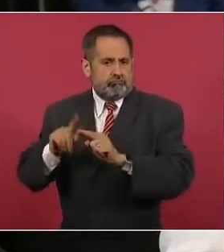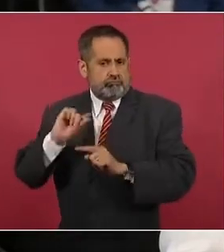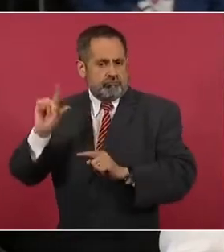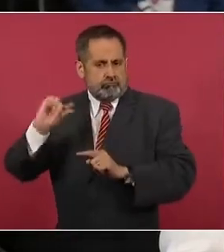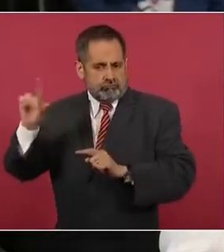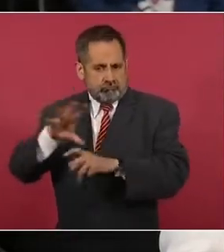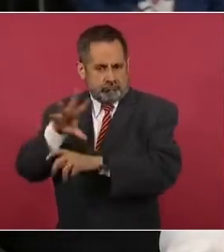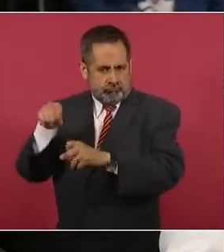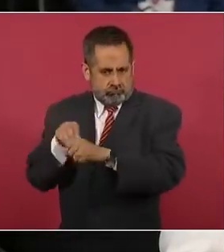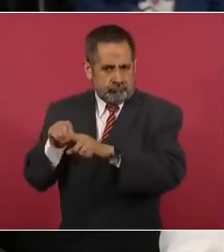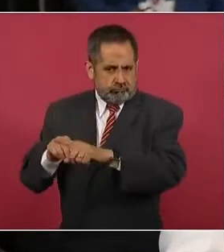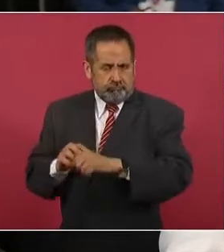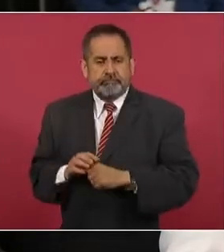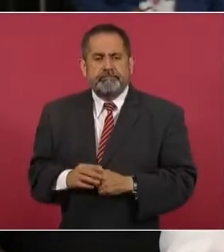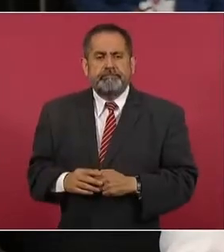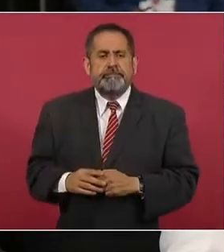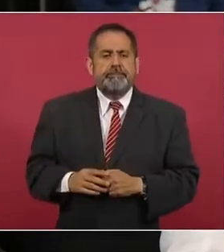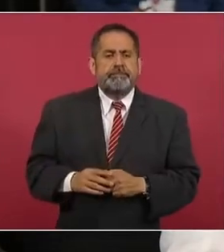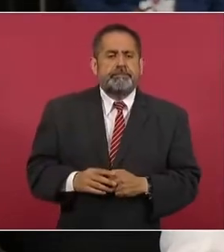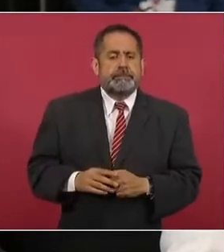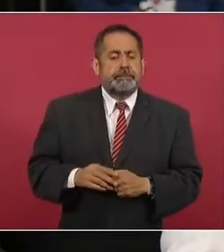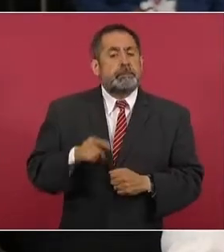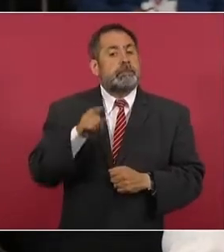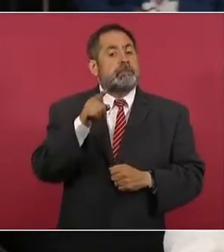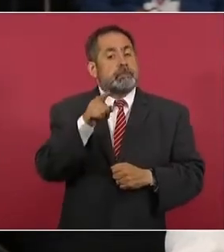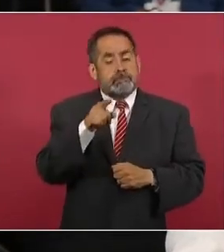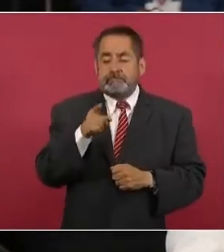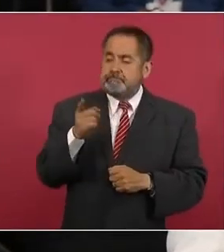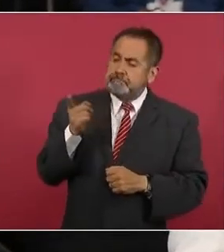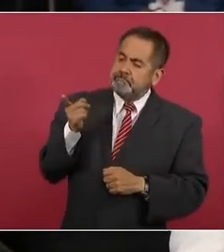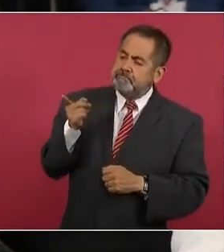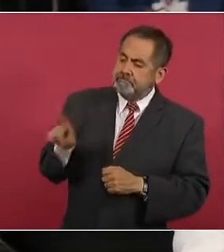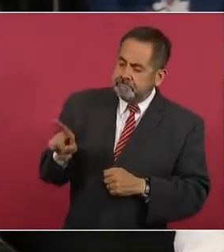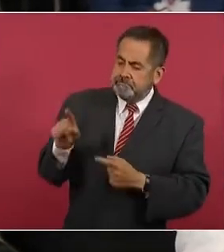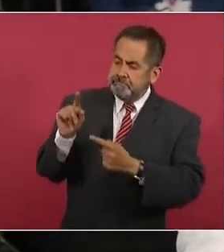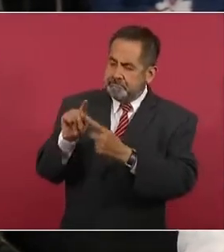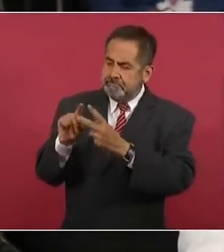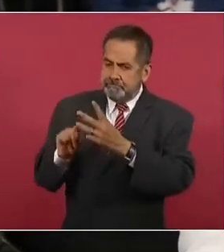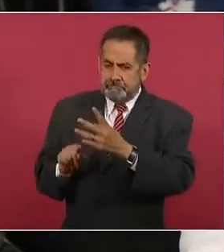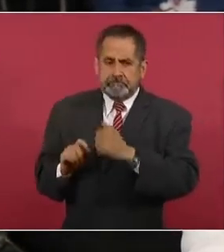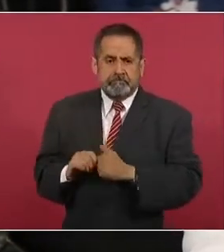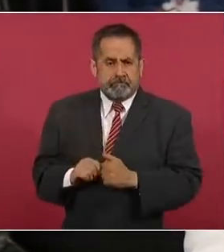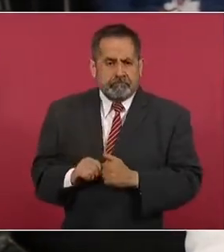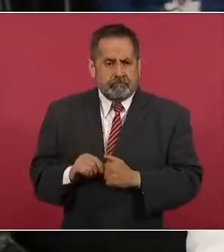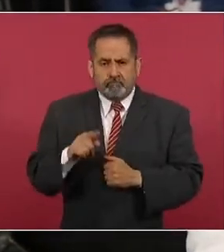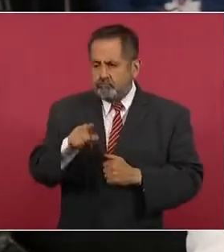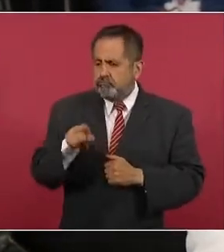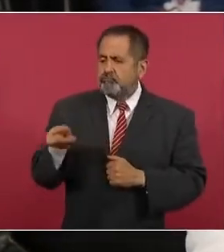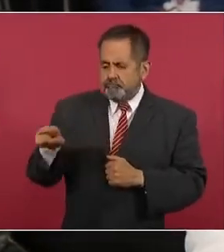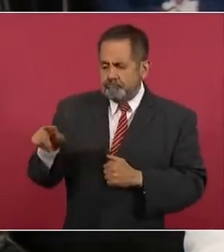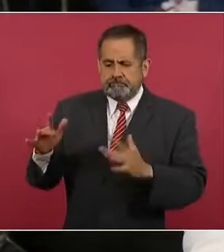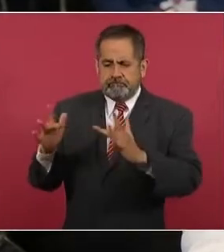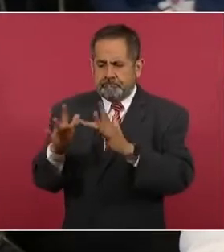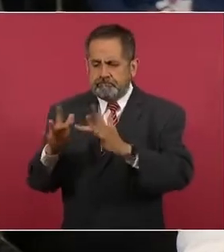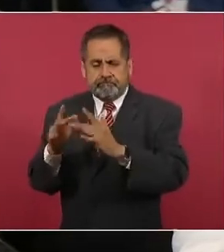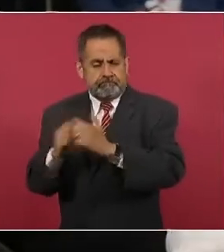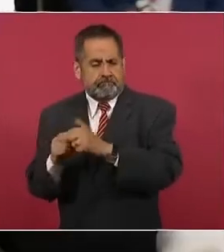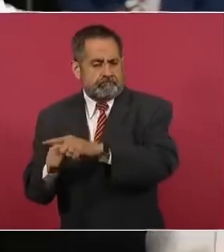funcionarios. El que usted les haya dado instrucción a ellos, que nos haya puesto en contacto con